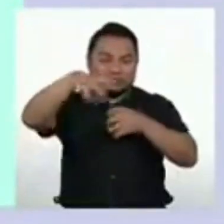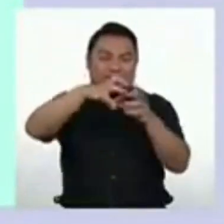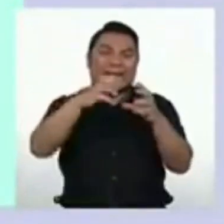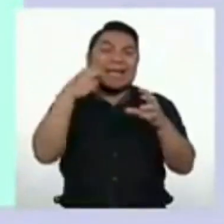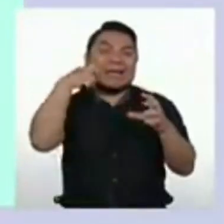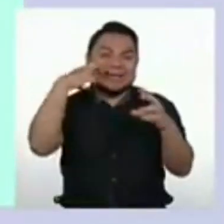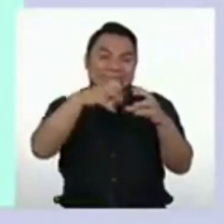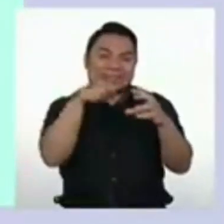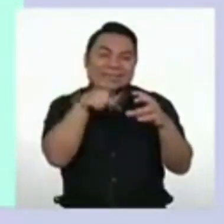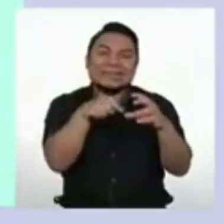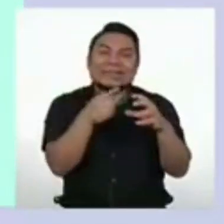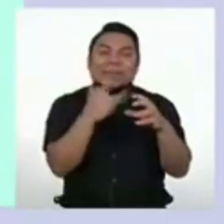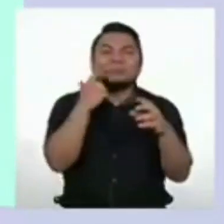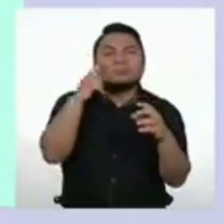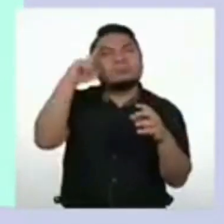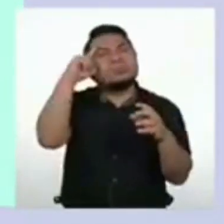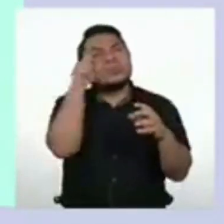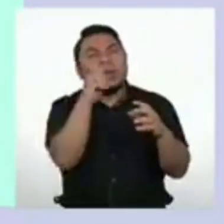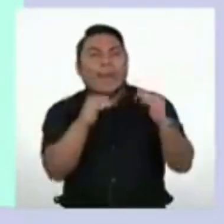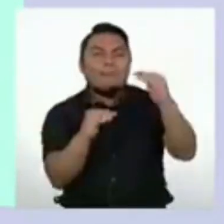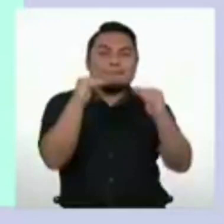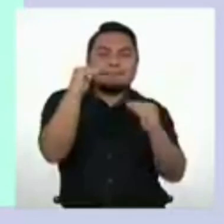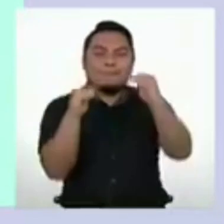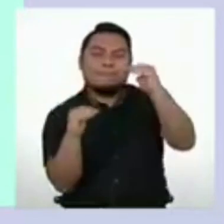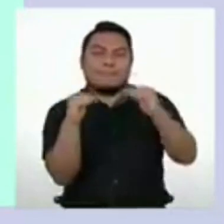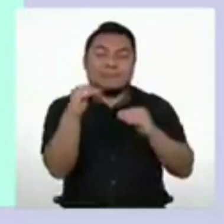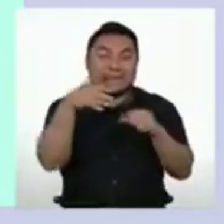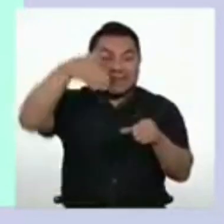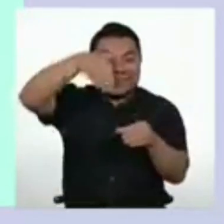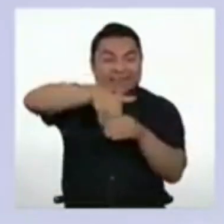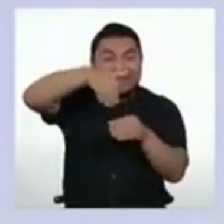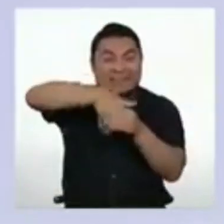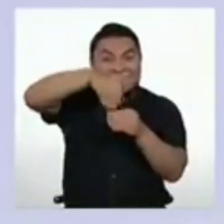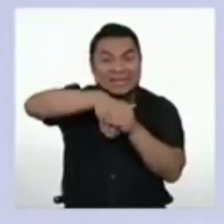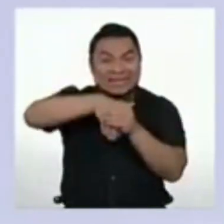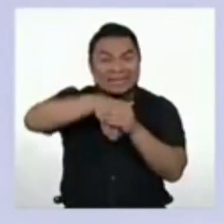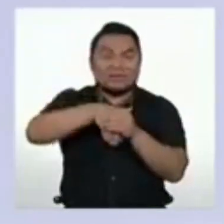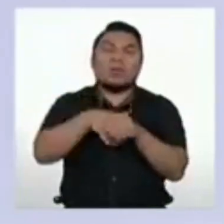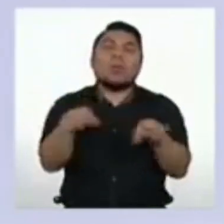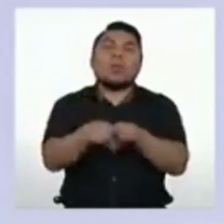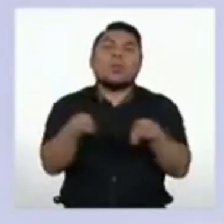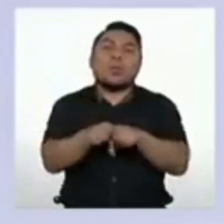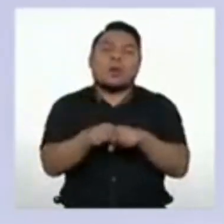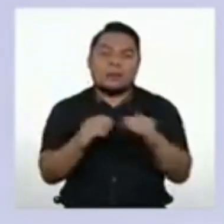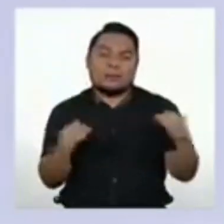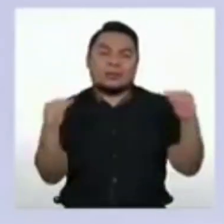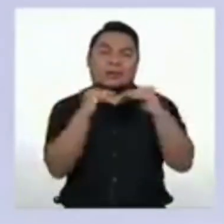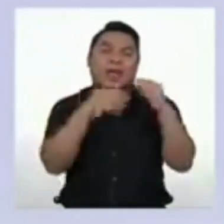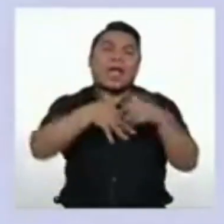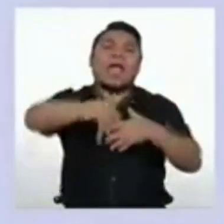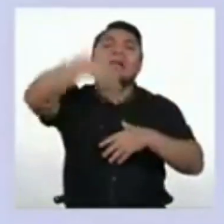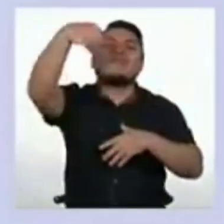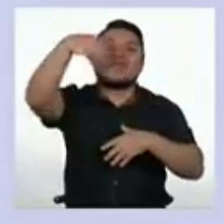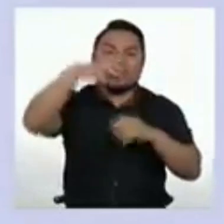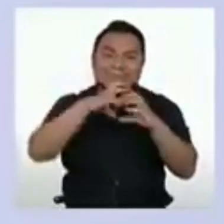van a buscar el equilibrio. Es decir, que lo que haya dentro de ellas sea igual en cantidad a lo que hay